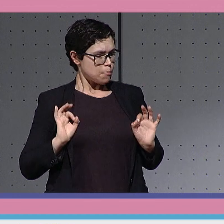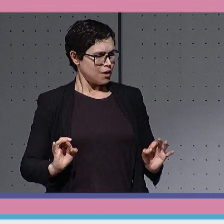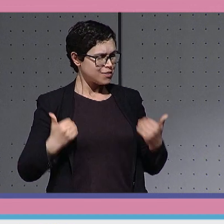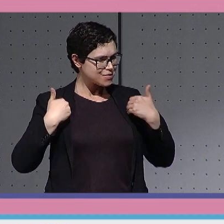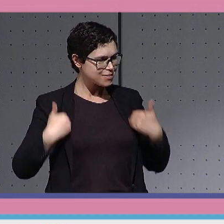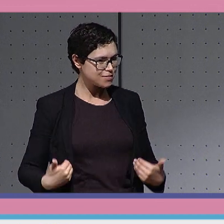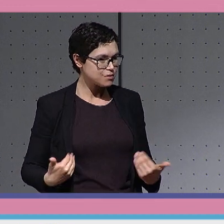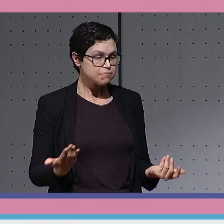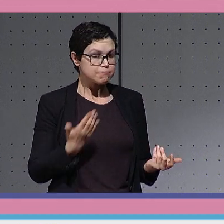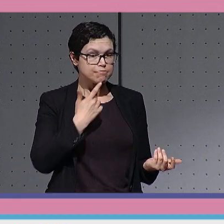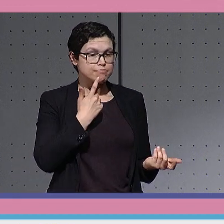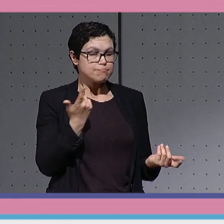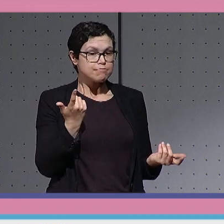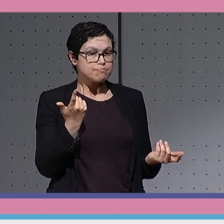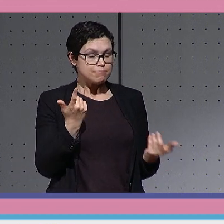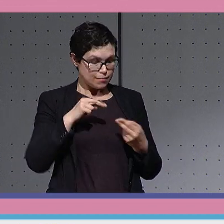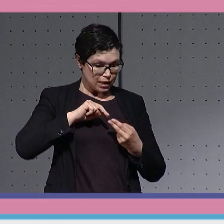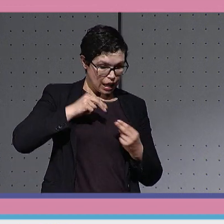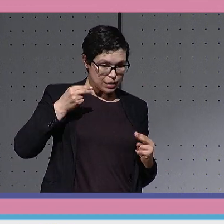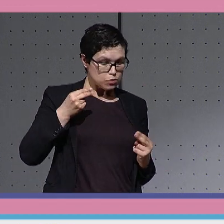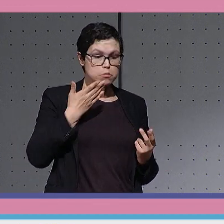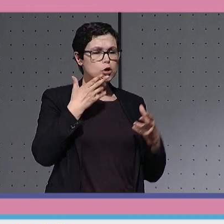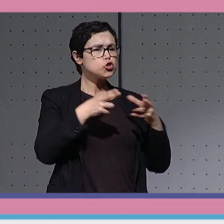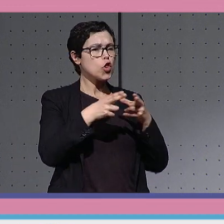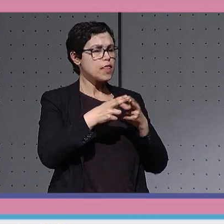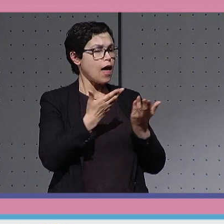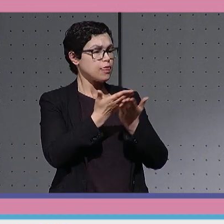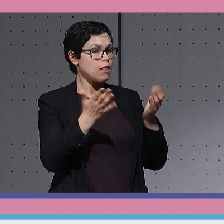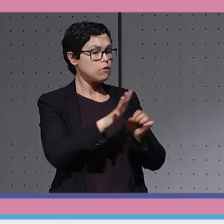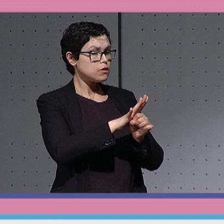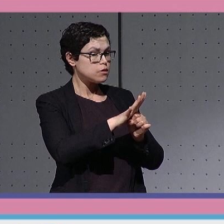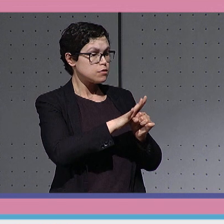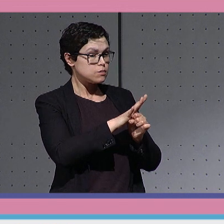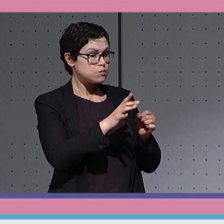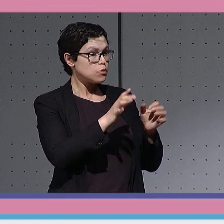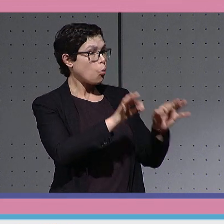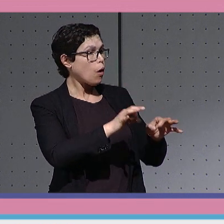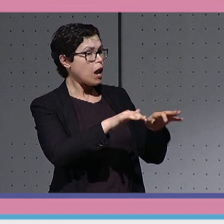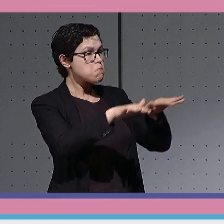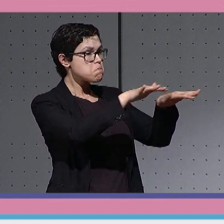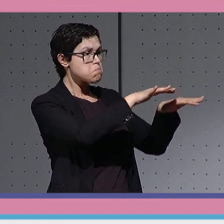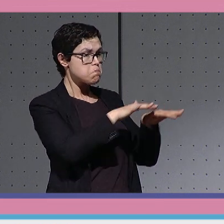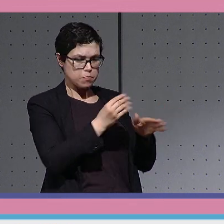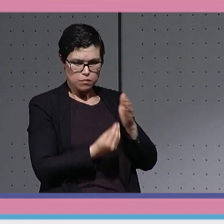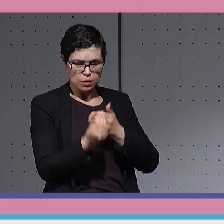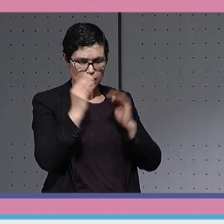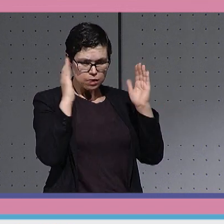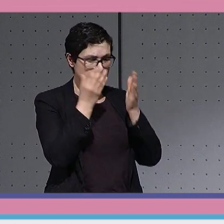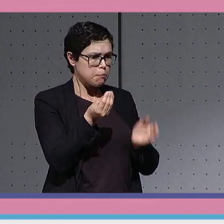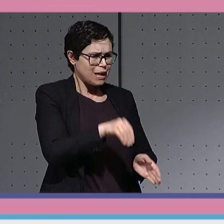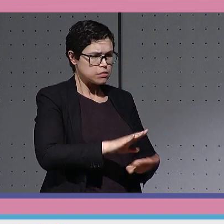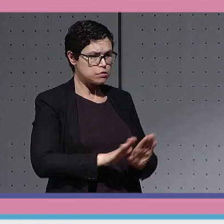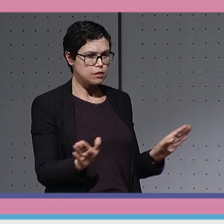pues uno más que en una sociedad determinada, en un lugar determinado, pues es como una condición. No por ello deja de ser un